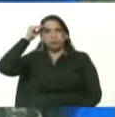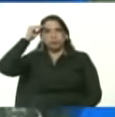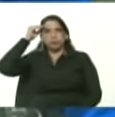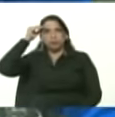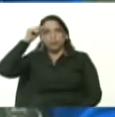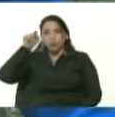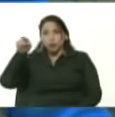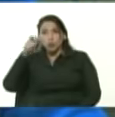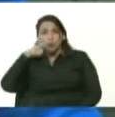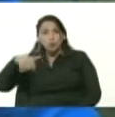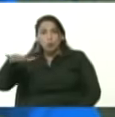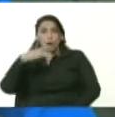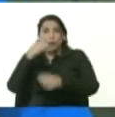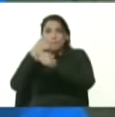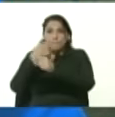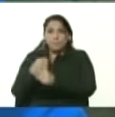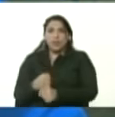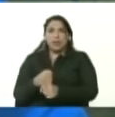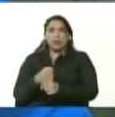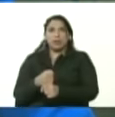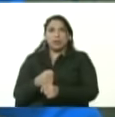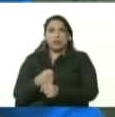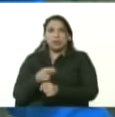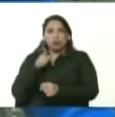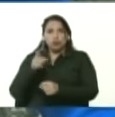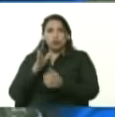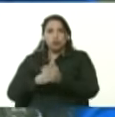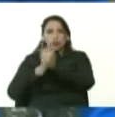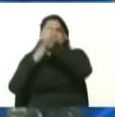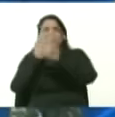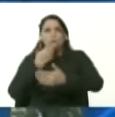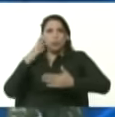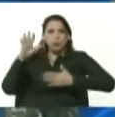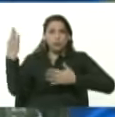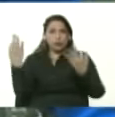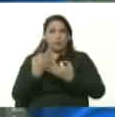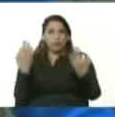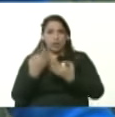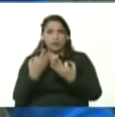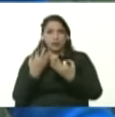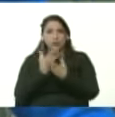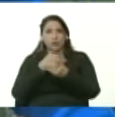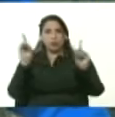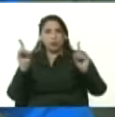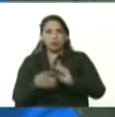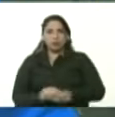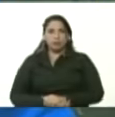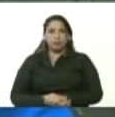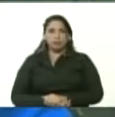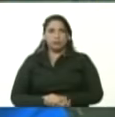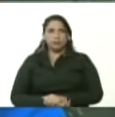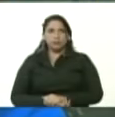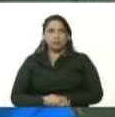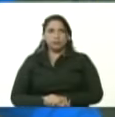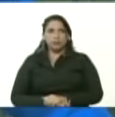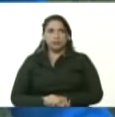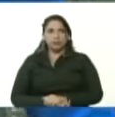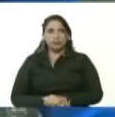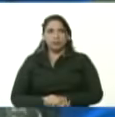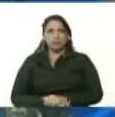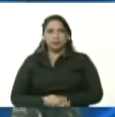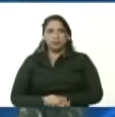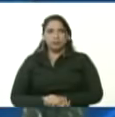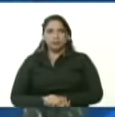su pueblo espera de sus líderes compromiso verdadero con la democracia y el erradicamiento de la